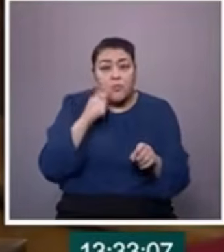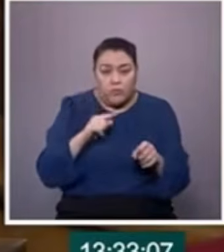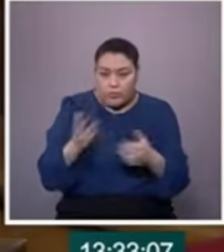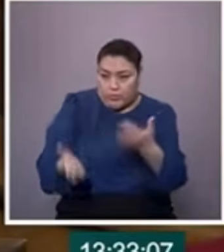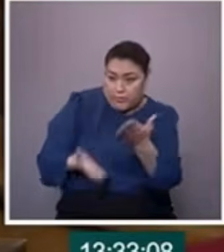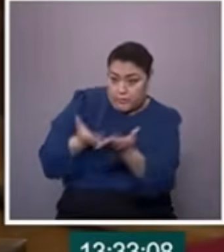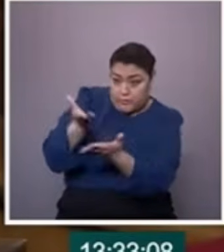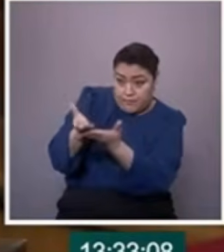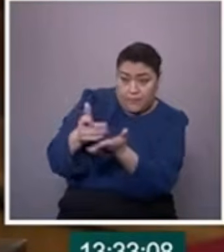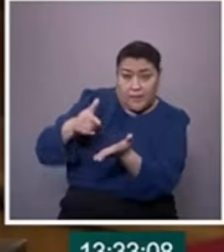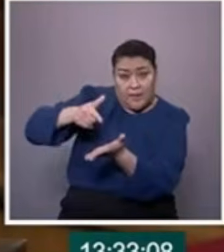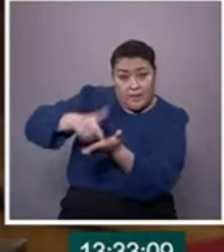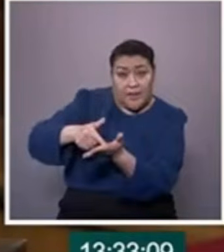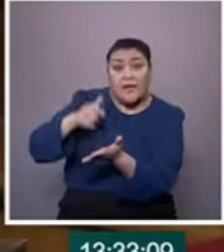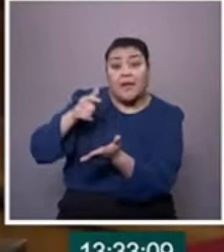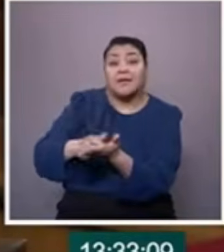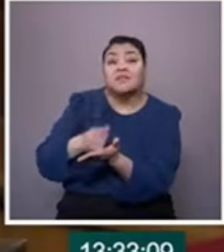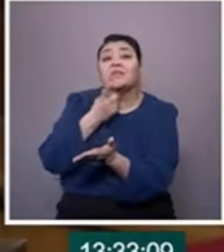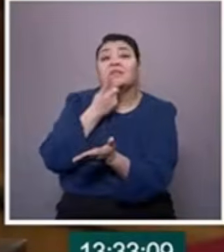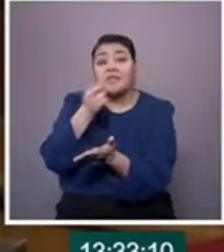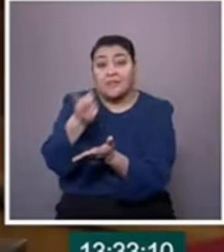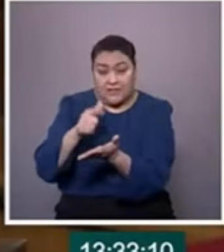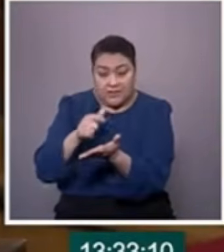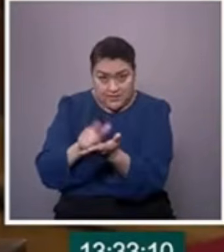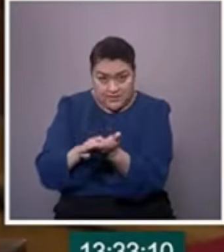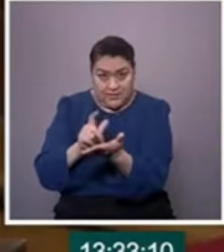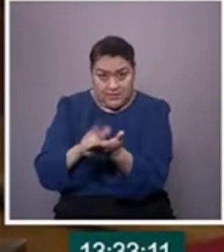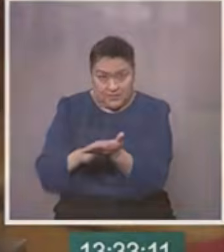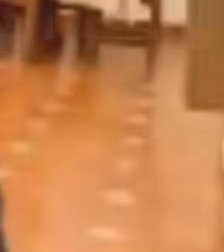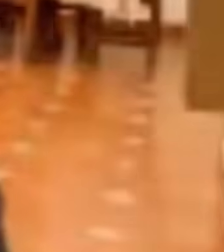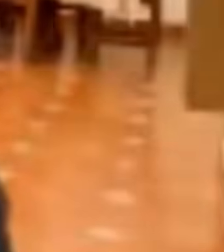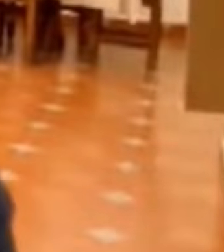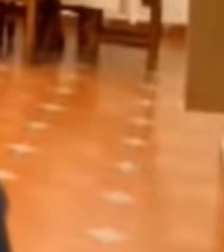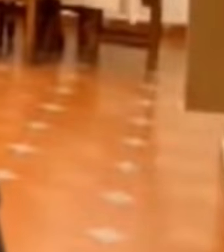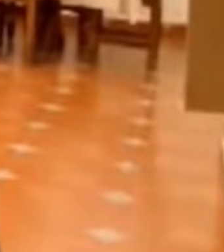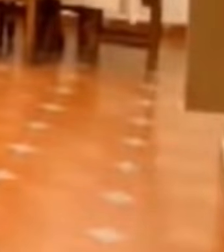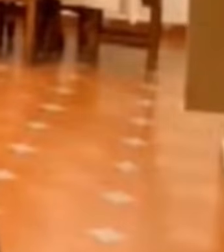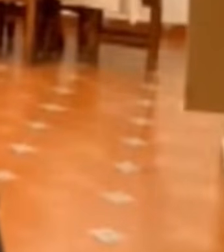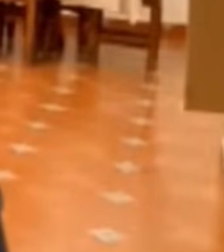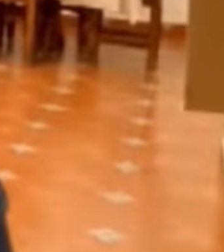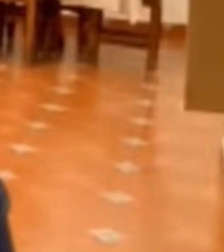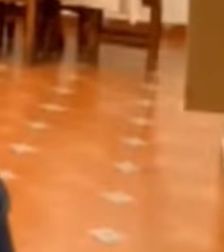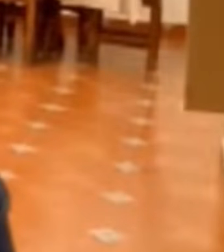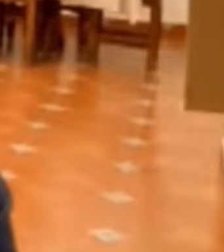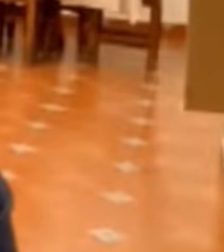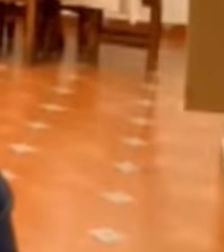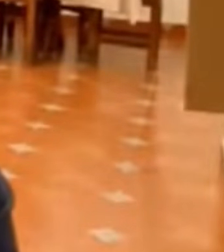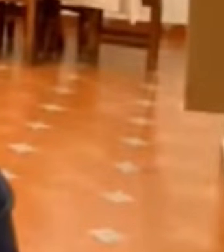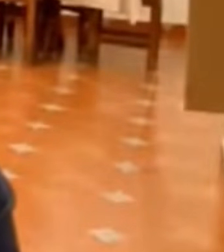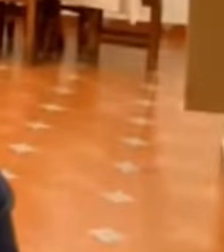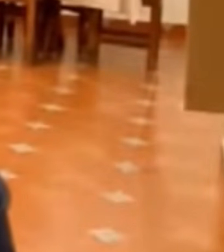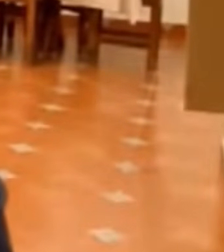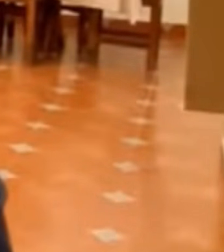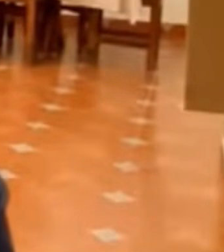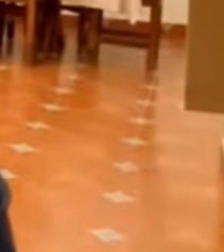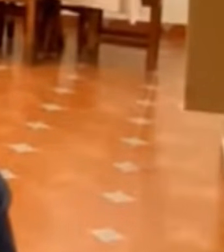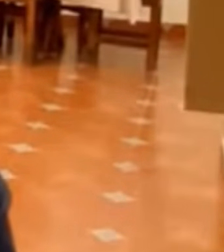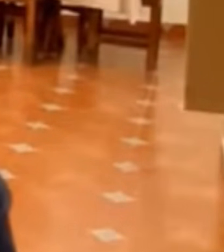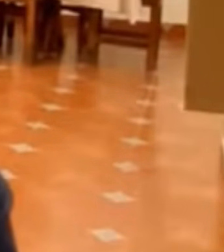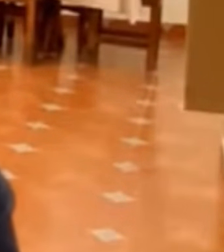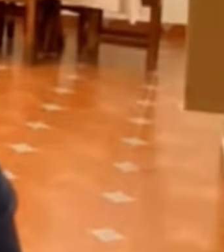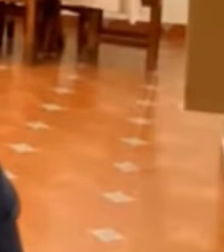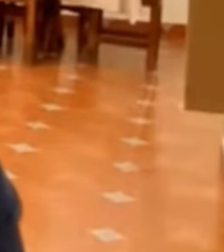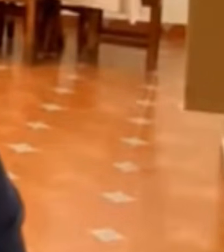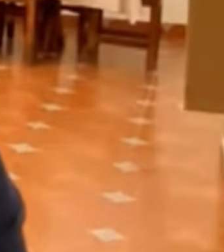técnico para personas como usted y como yo, tal vez, para llegar a tener